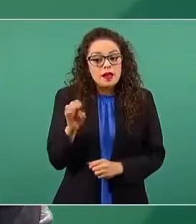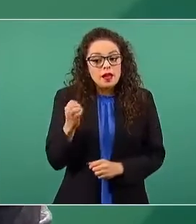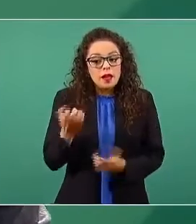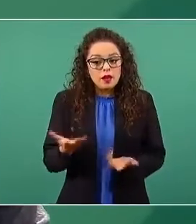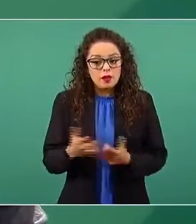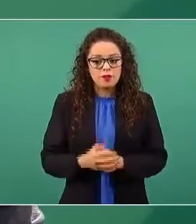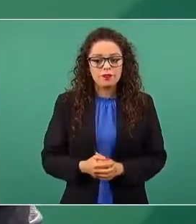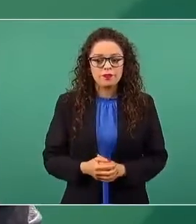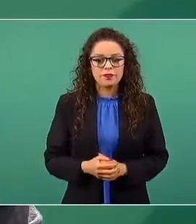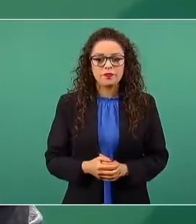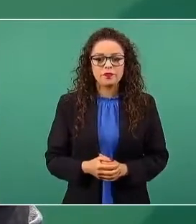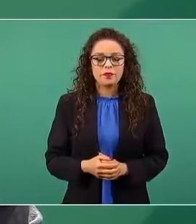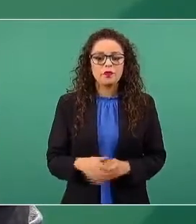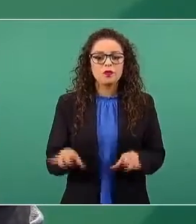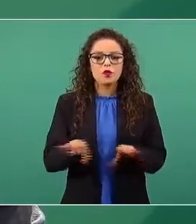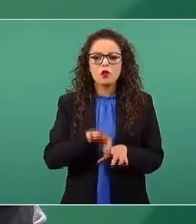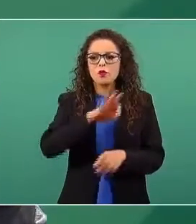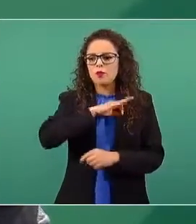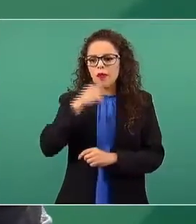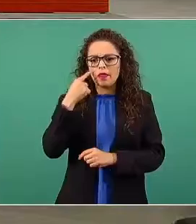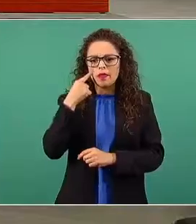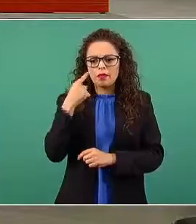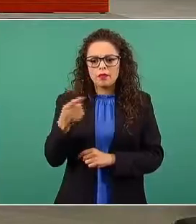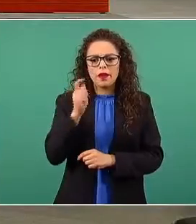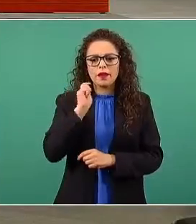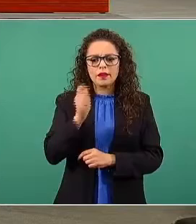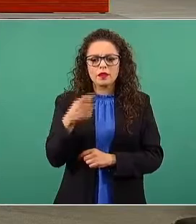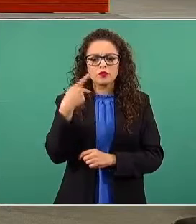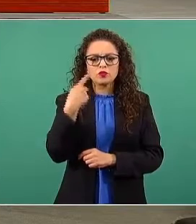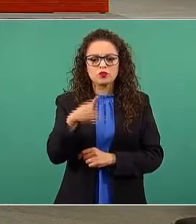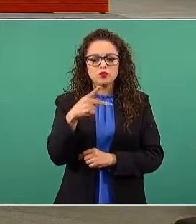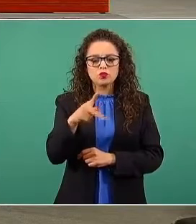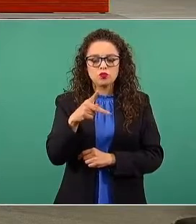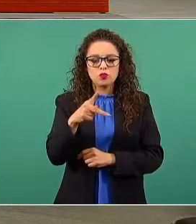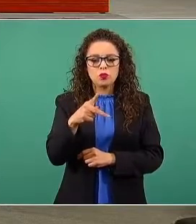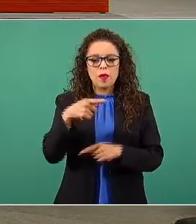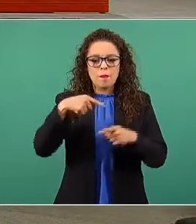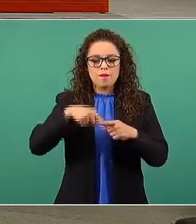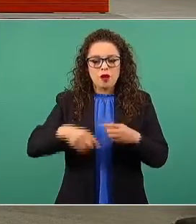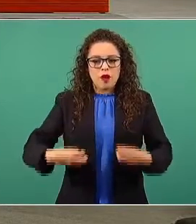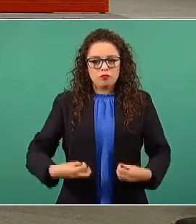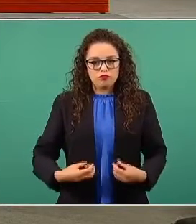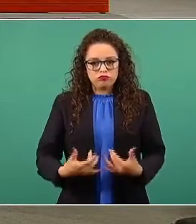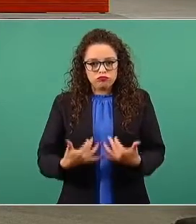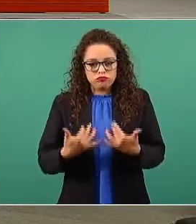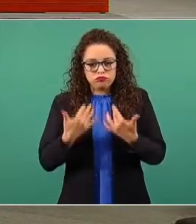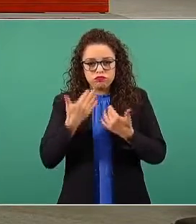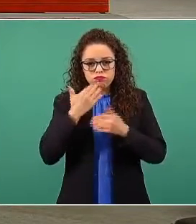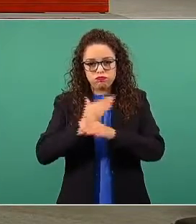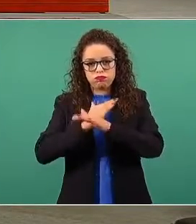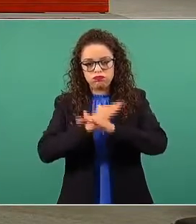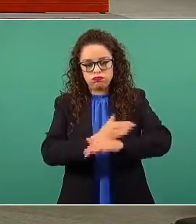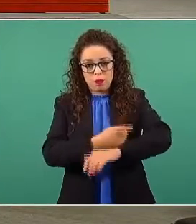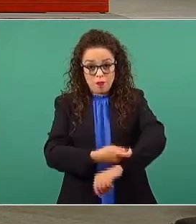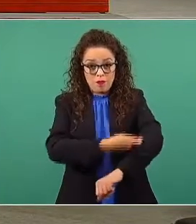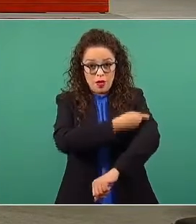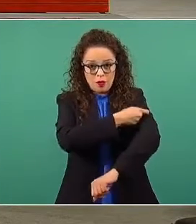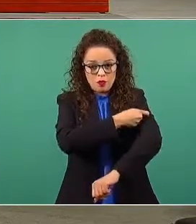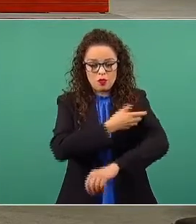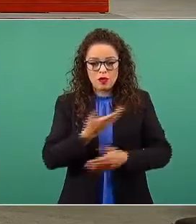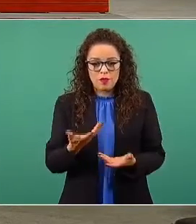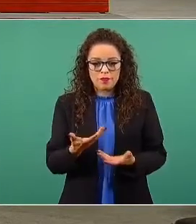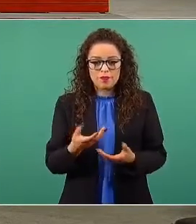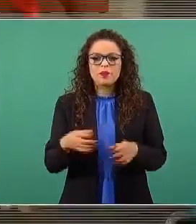el efecto de la vacuna es la comparación de cómo se han comportado